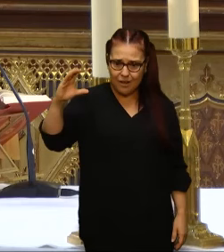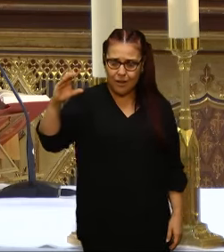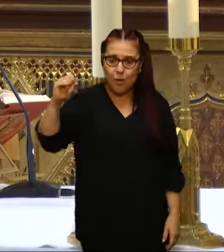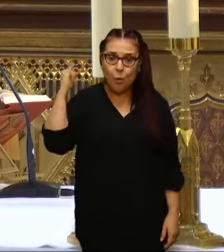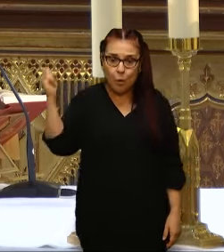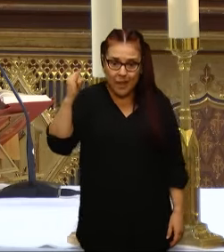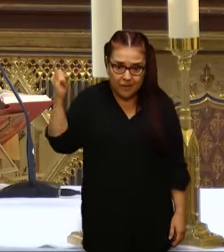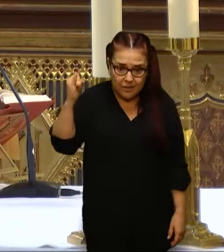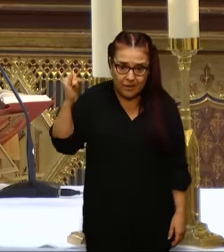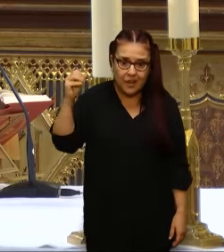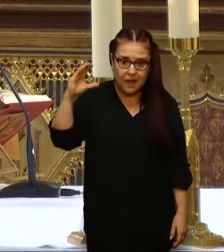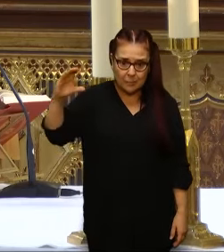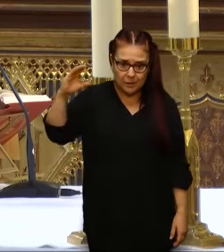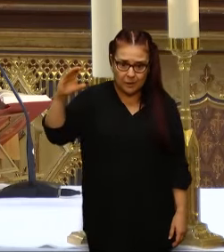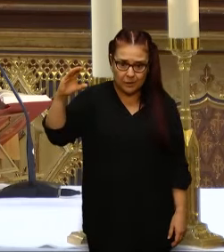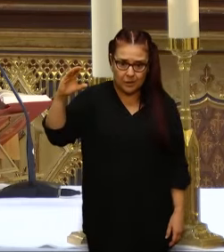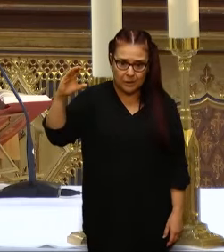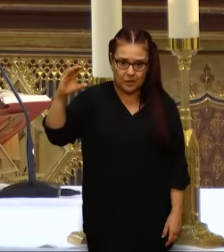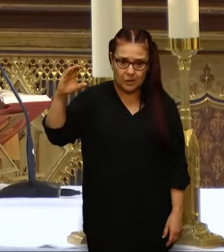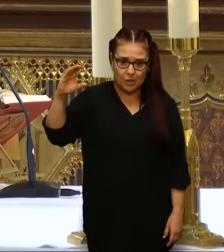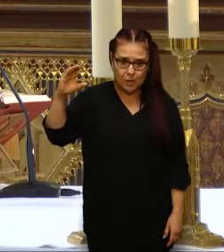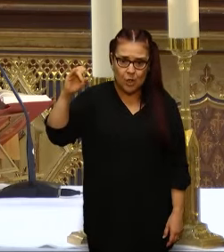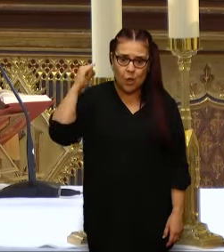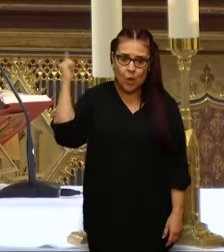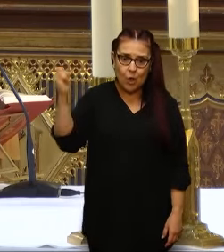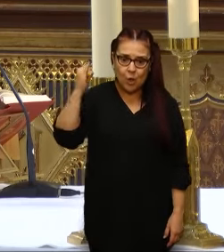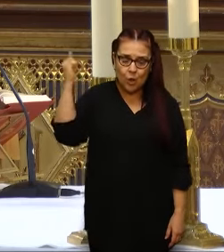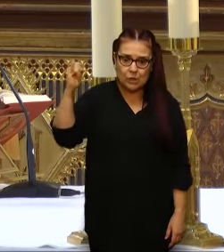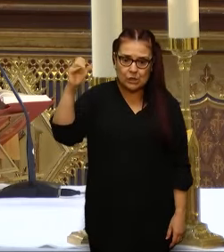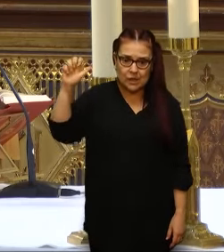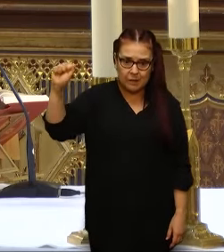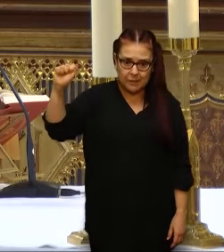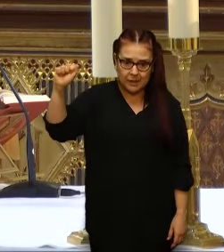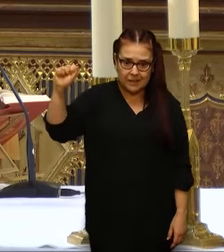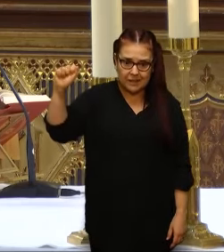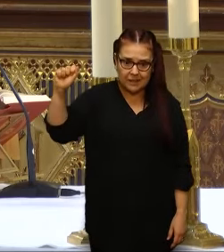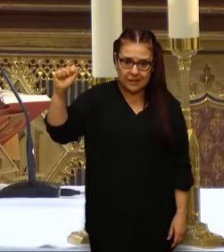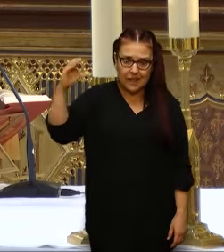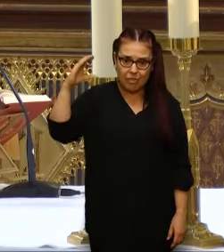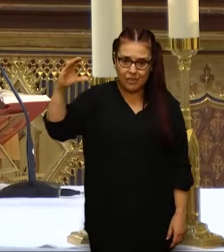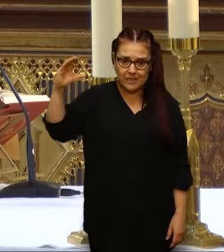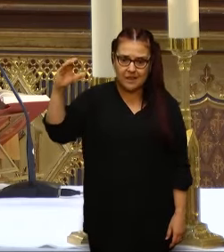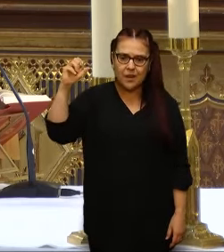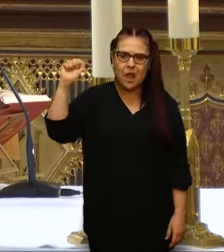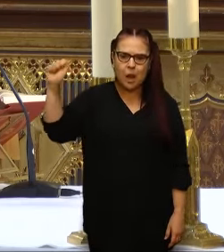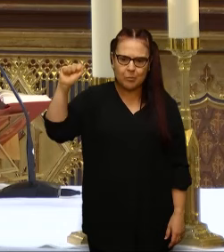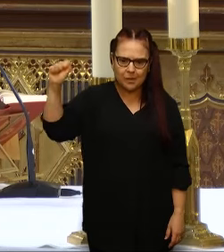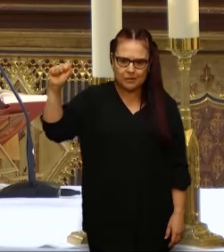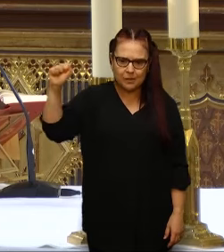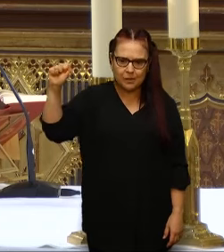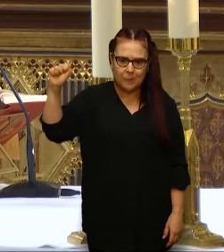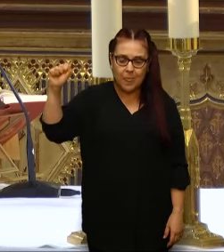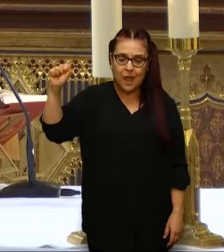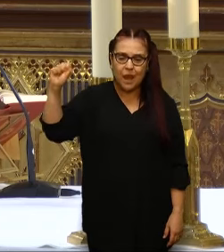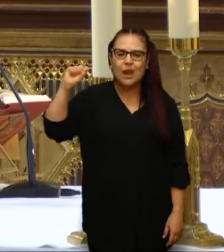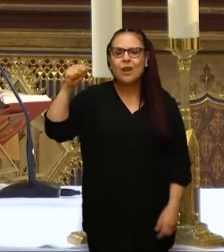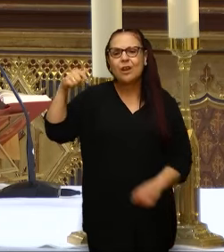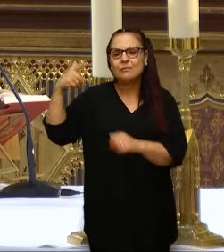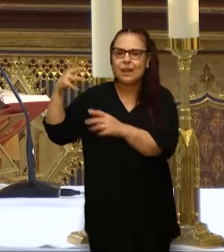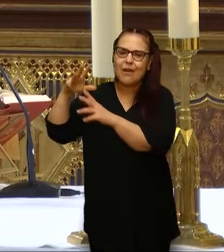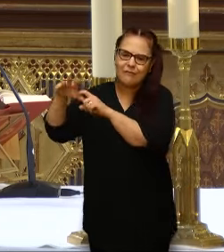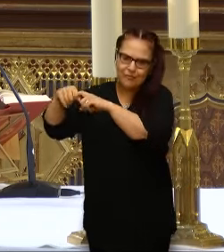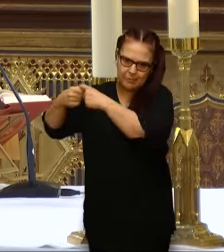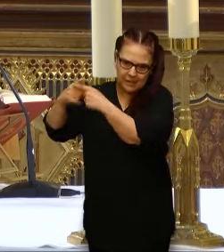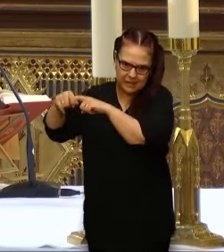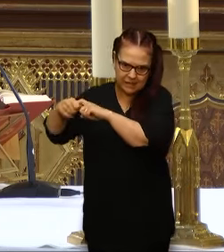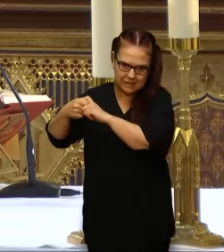Juliana, Carmen, José Albert y César Albert, los difuntos de las